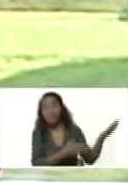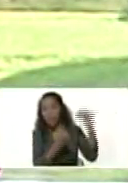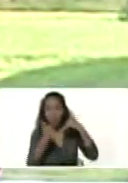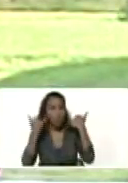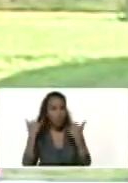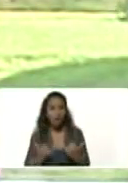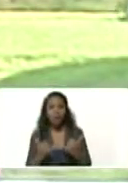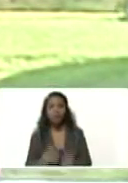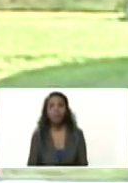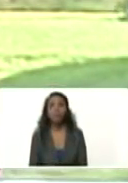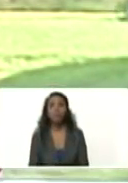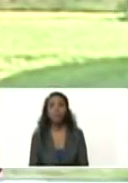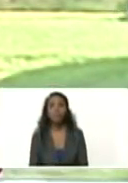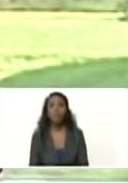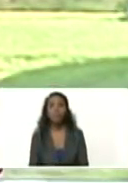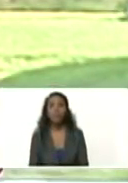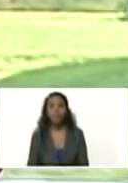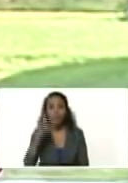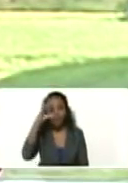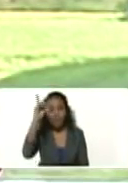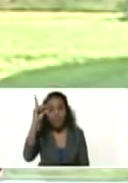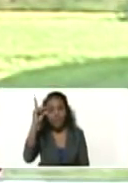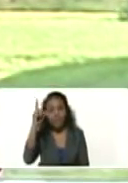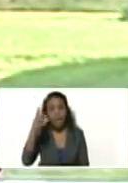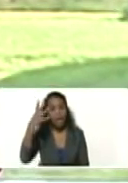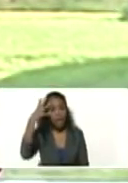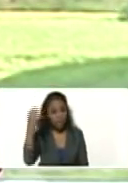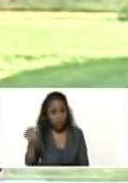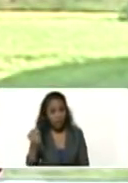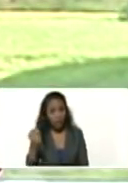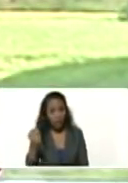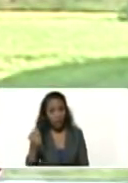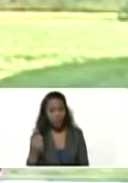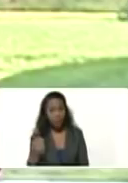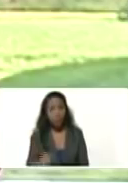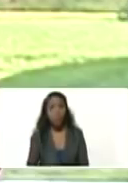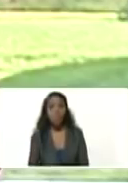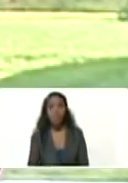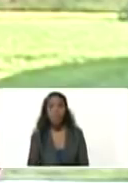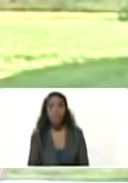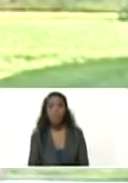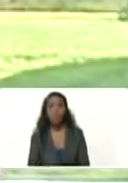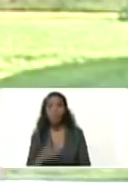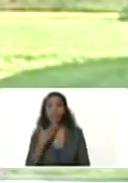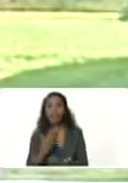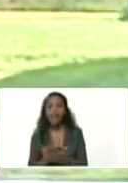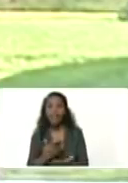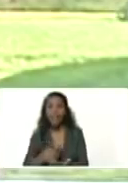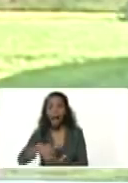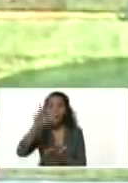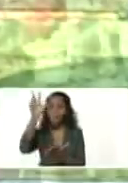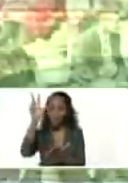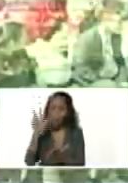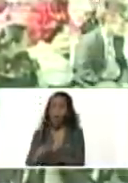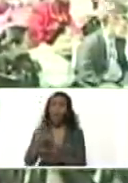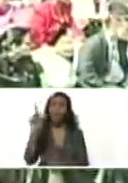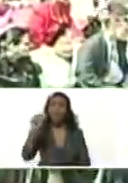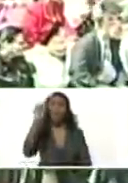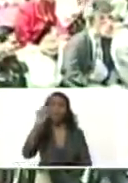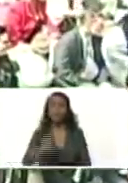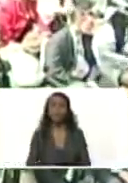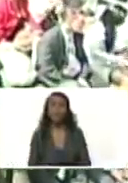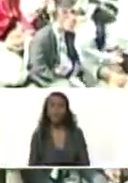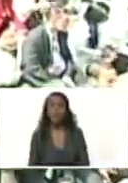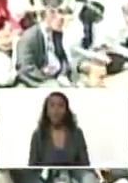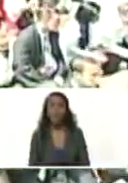inmediato. Delcy, ¿entendido? Gracias, presidente. Aprobado, pues.